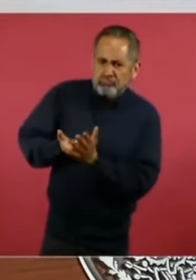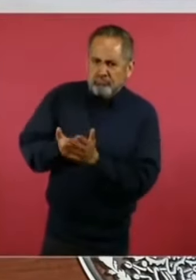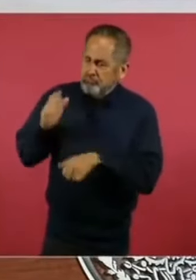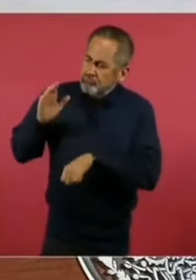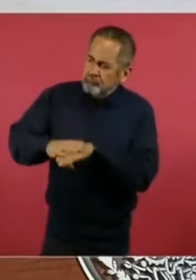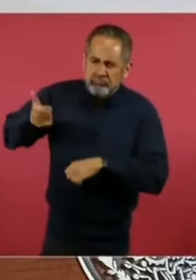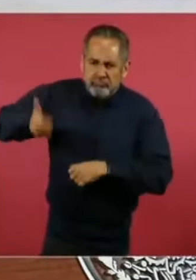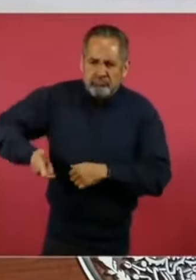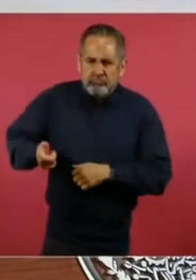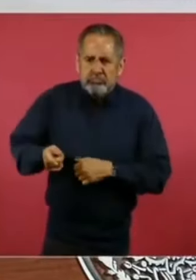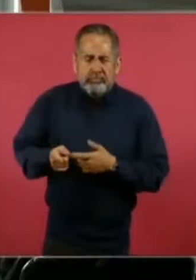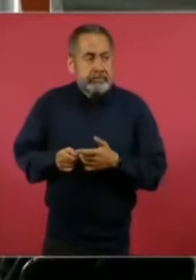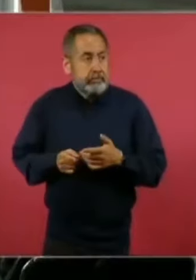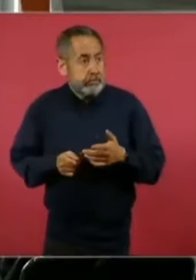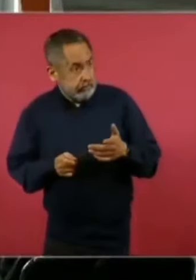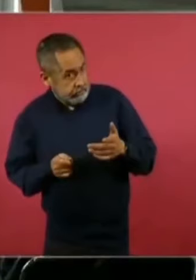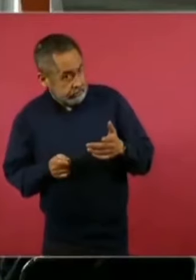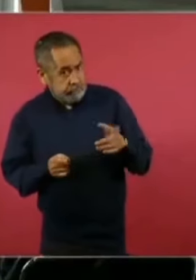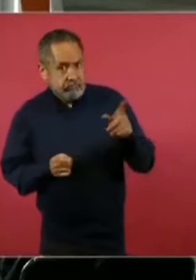al tomate. Y